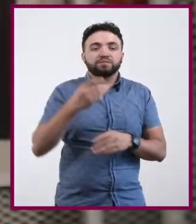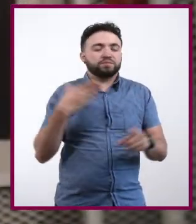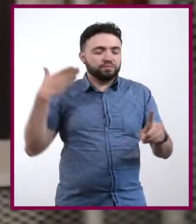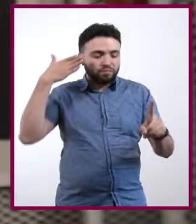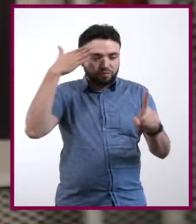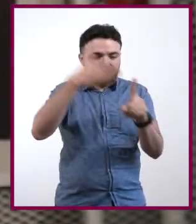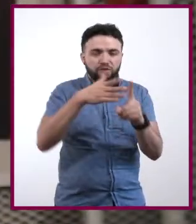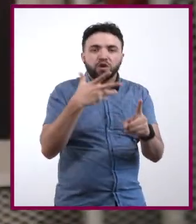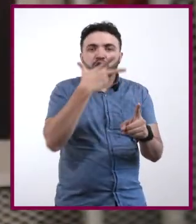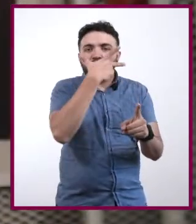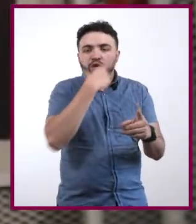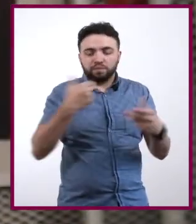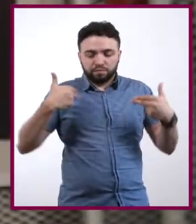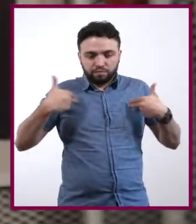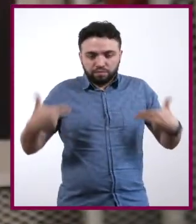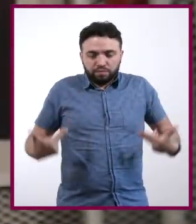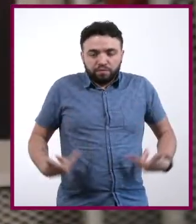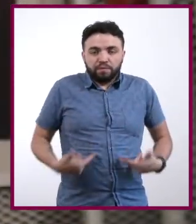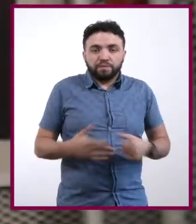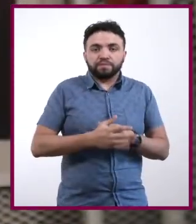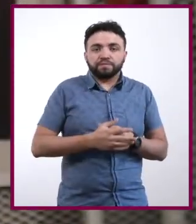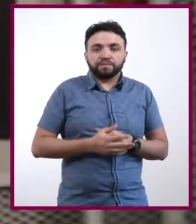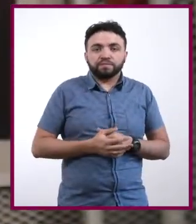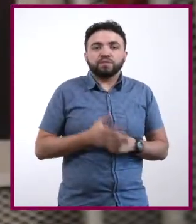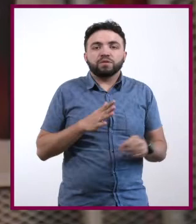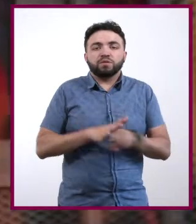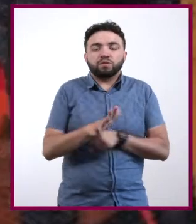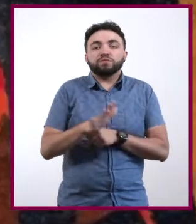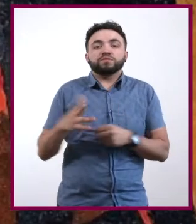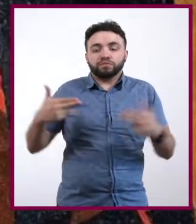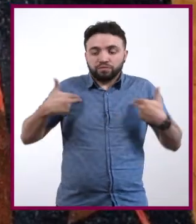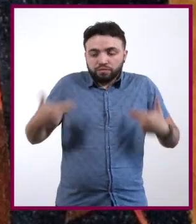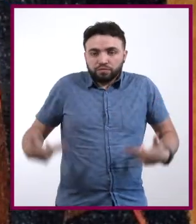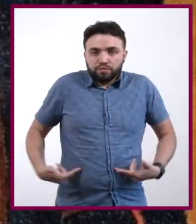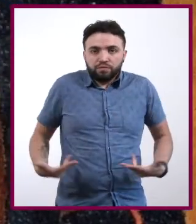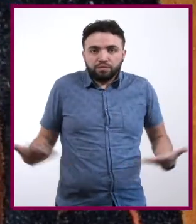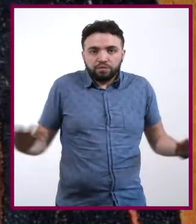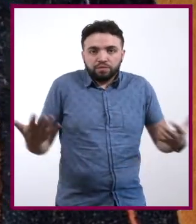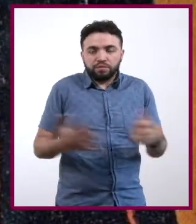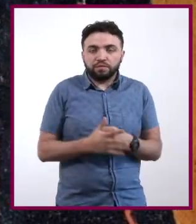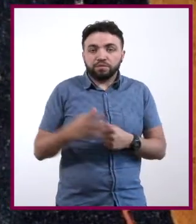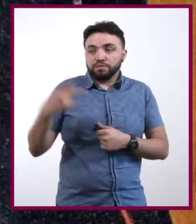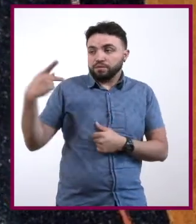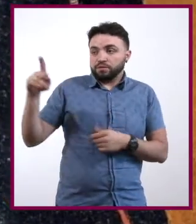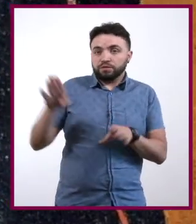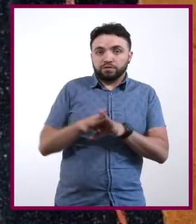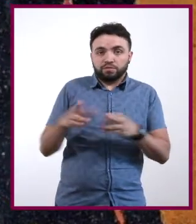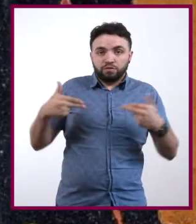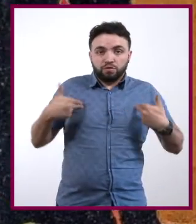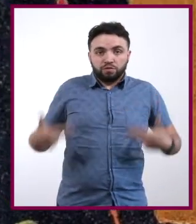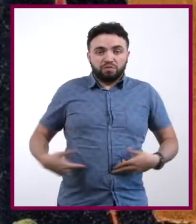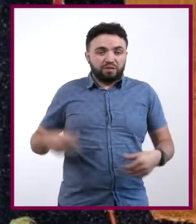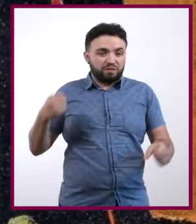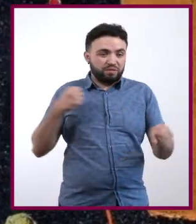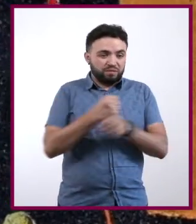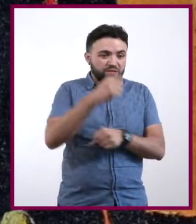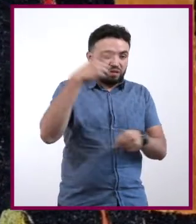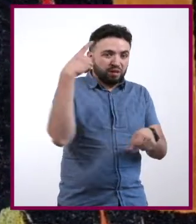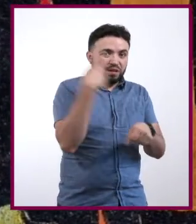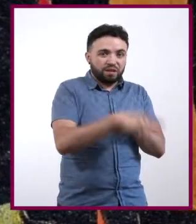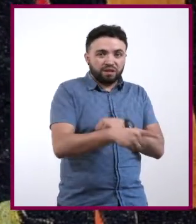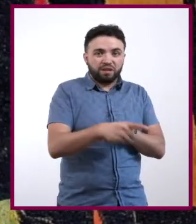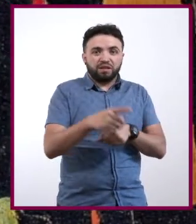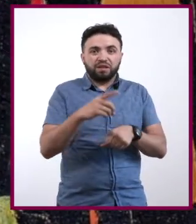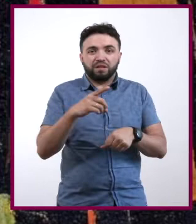gran pintor del hombre, pero también de la condición humana. Y esta condición humana de la agresividad, de la